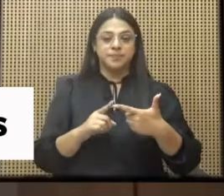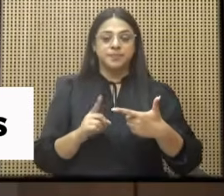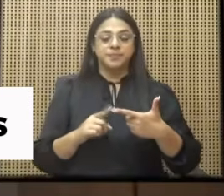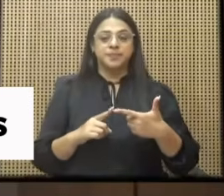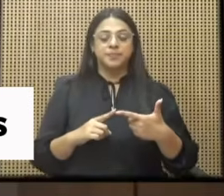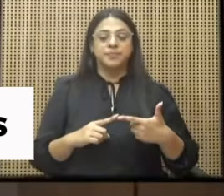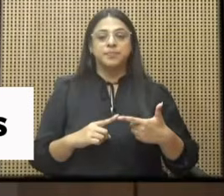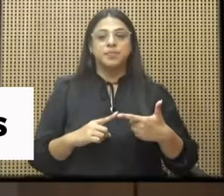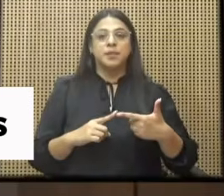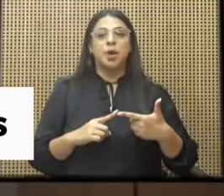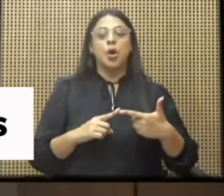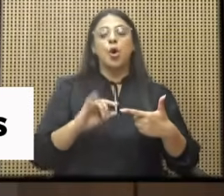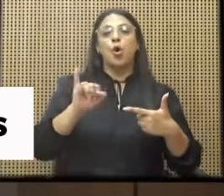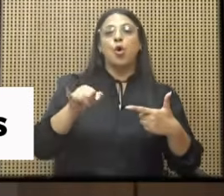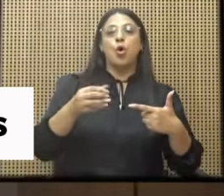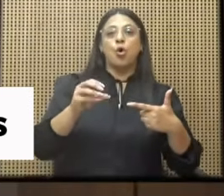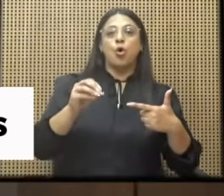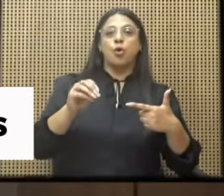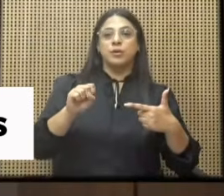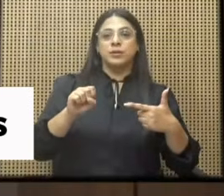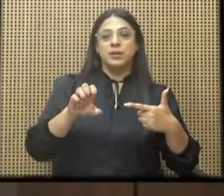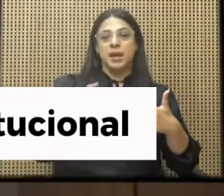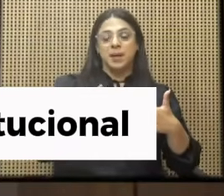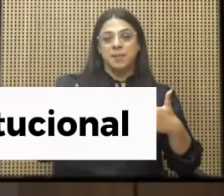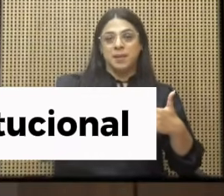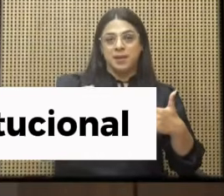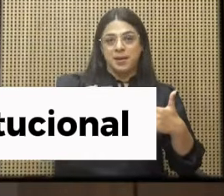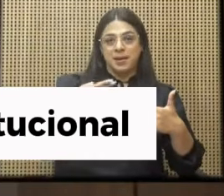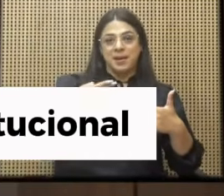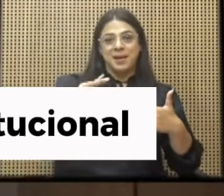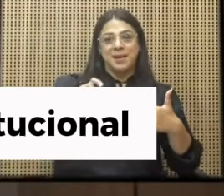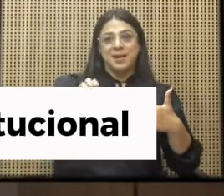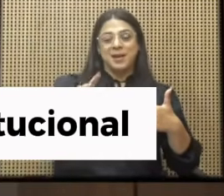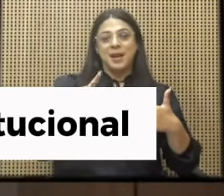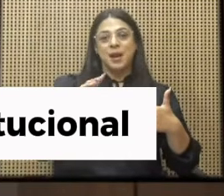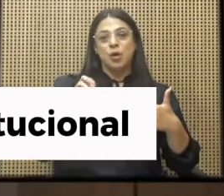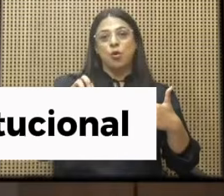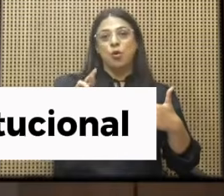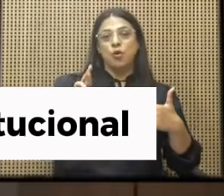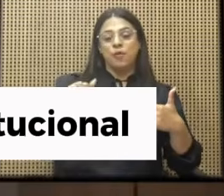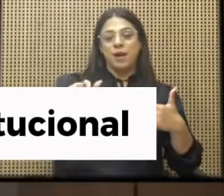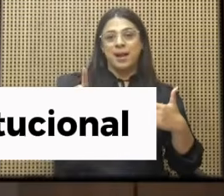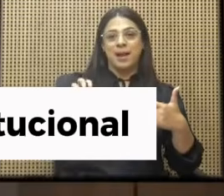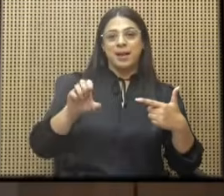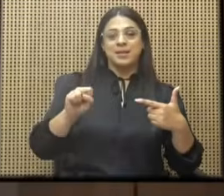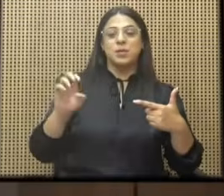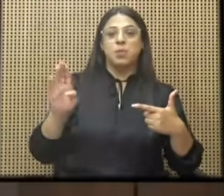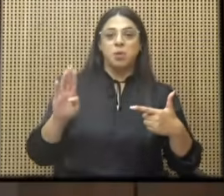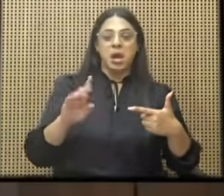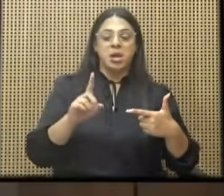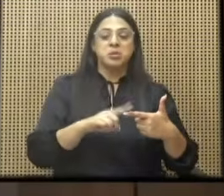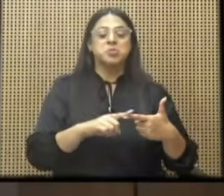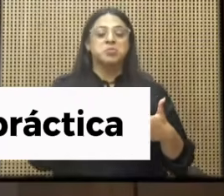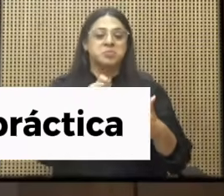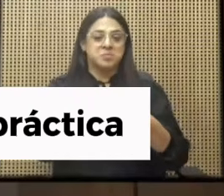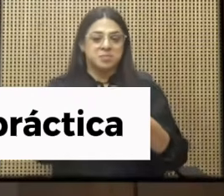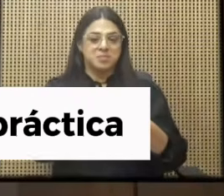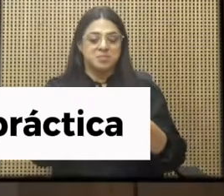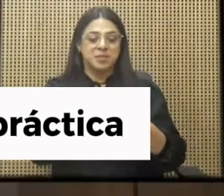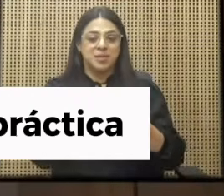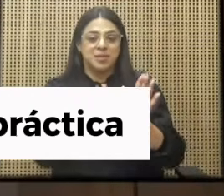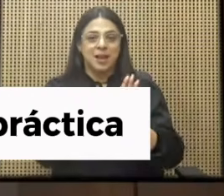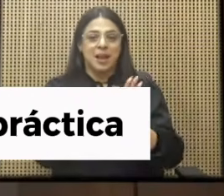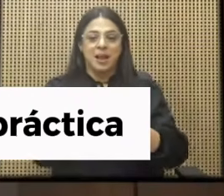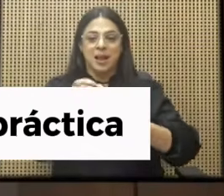José Miguel Corrales Bolaños, de los redactores de la Ley de Jurisdicción Constitucional, y no